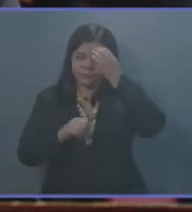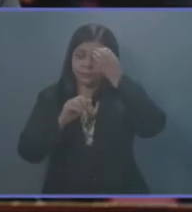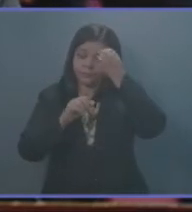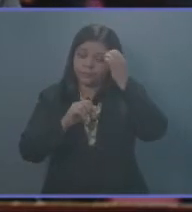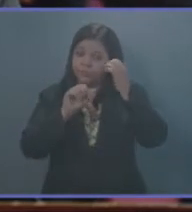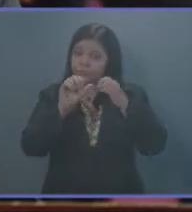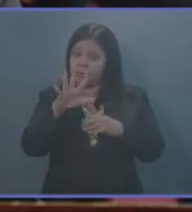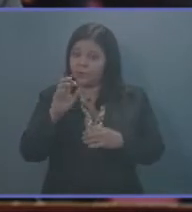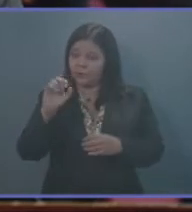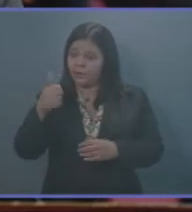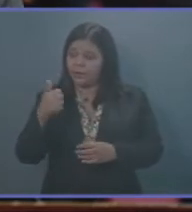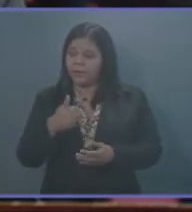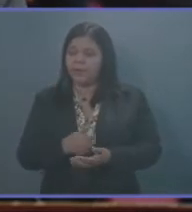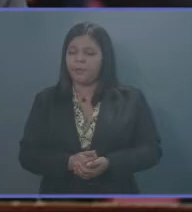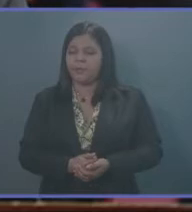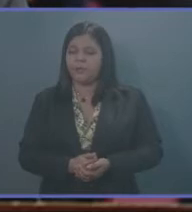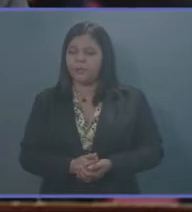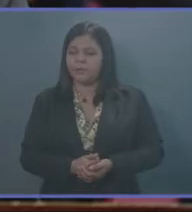17.765.510.